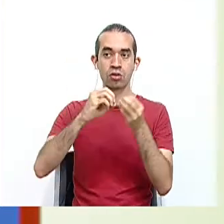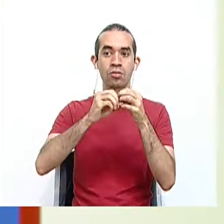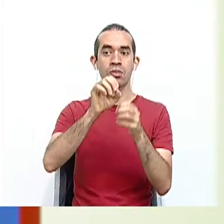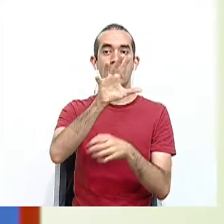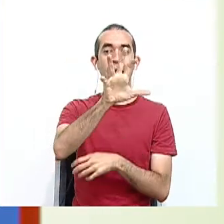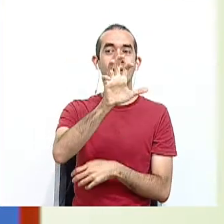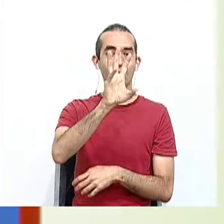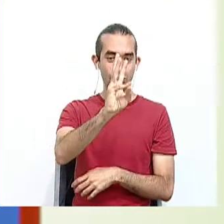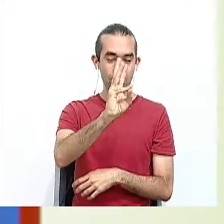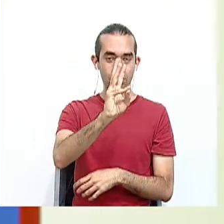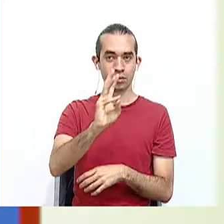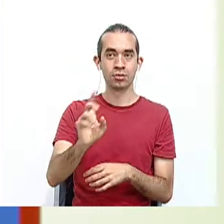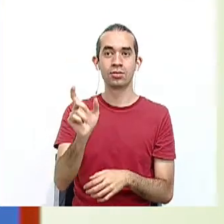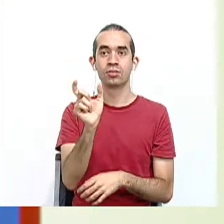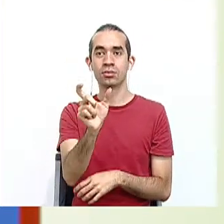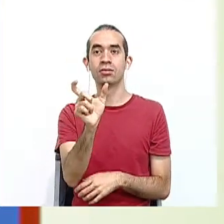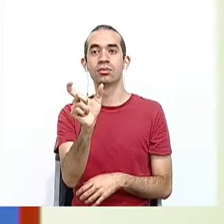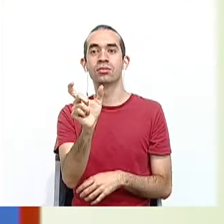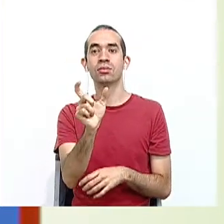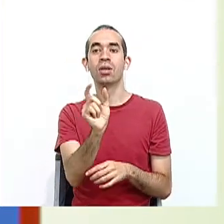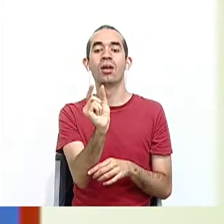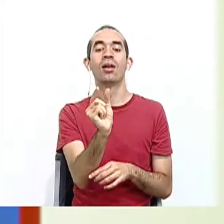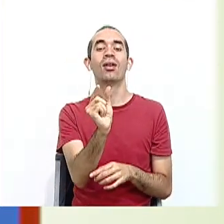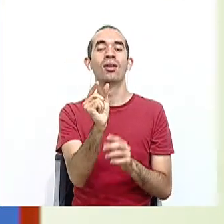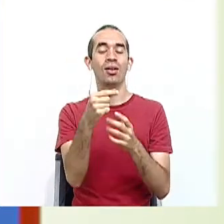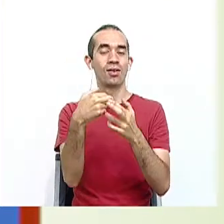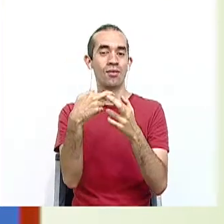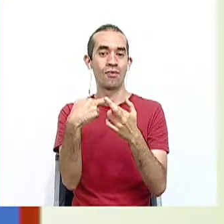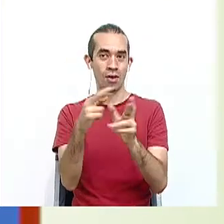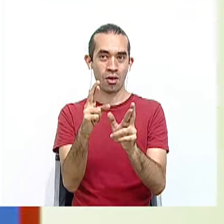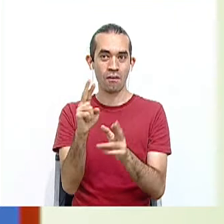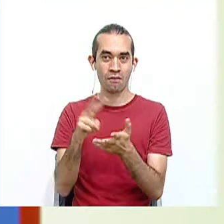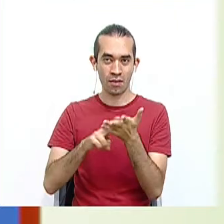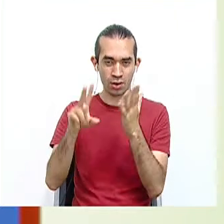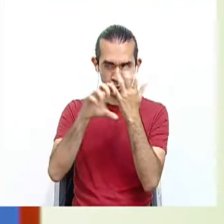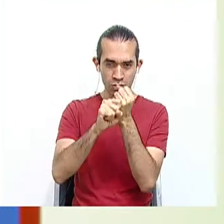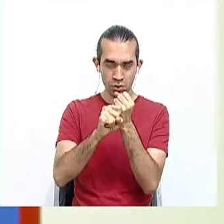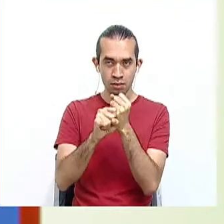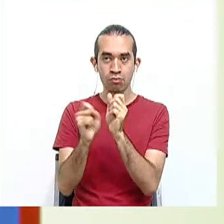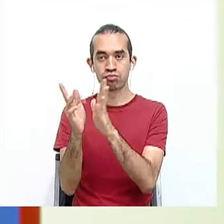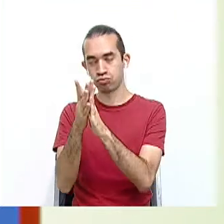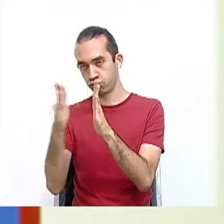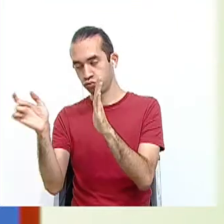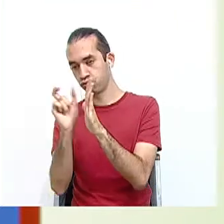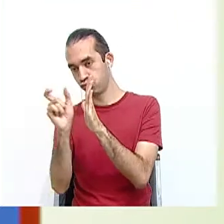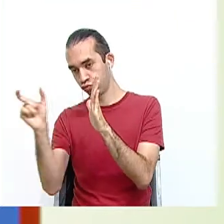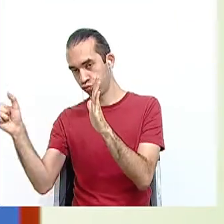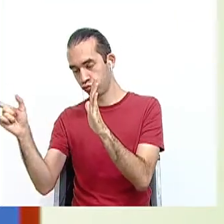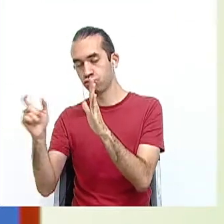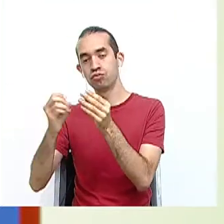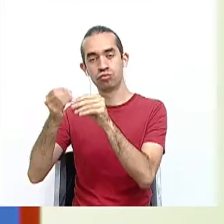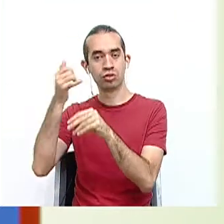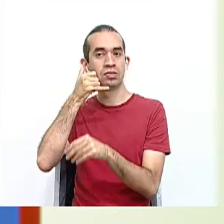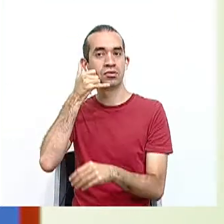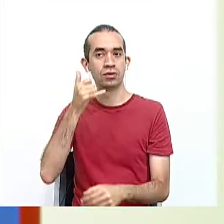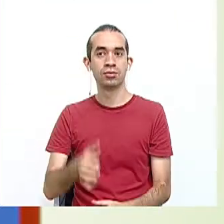506, luego el código de región y finalmente el número telefónico.